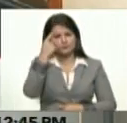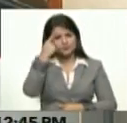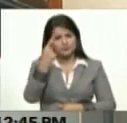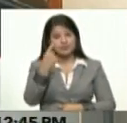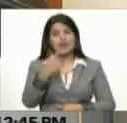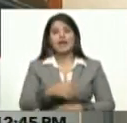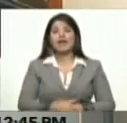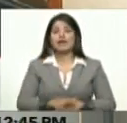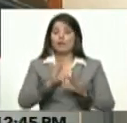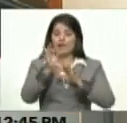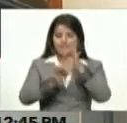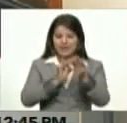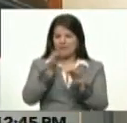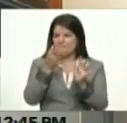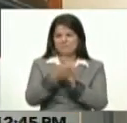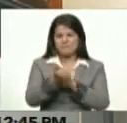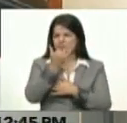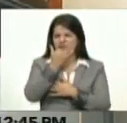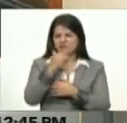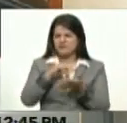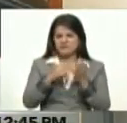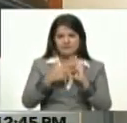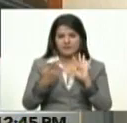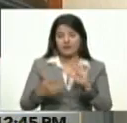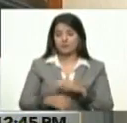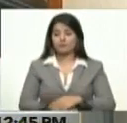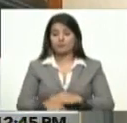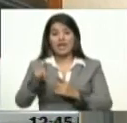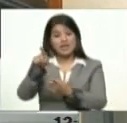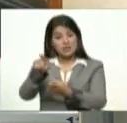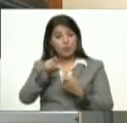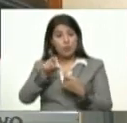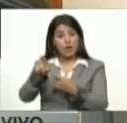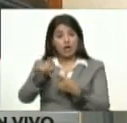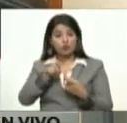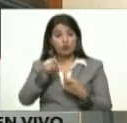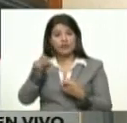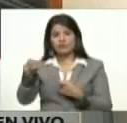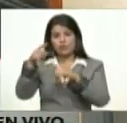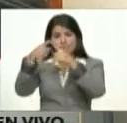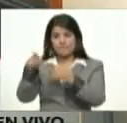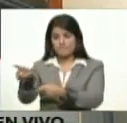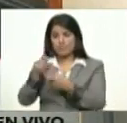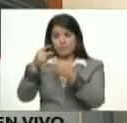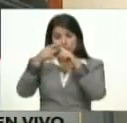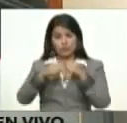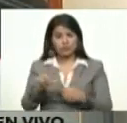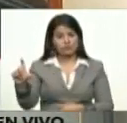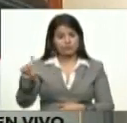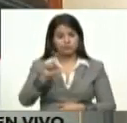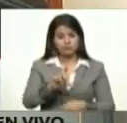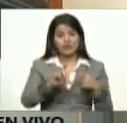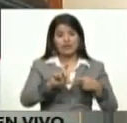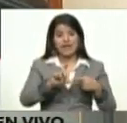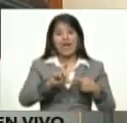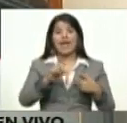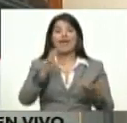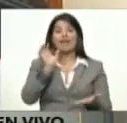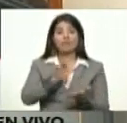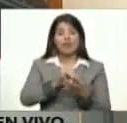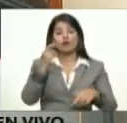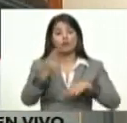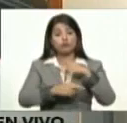los tributos, los impuestos, son ingreso fundamental que luego el Estado